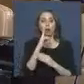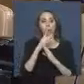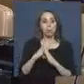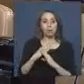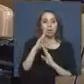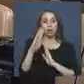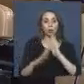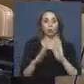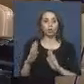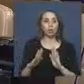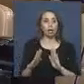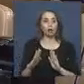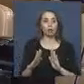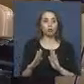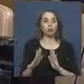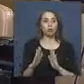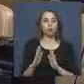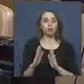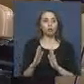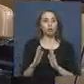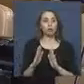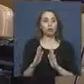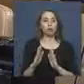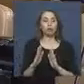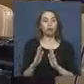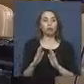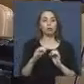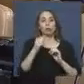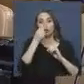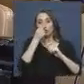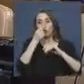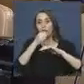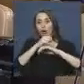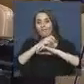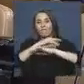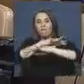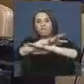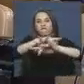ante emergencias vinculadas al virus ANTA.